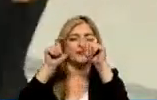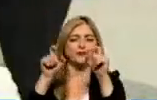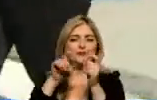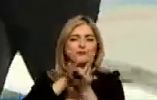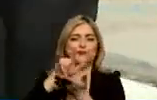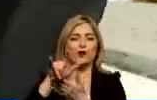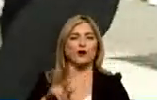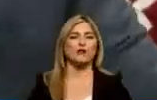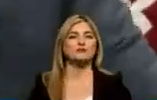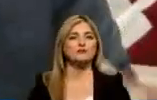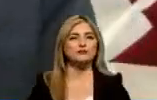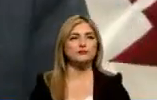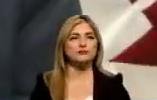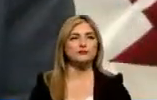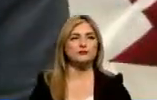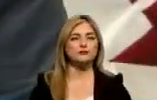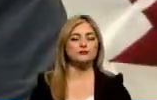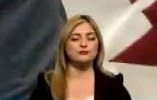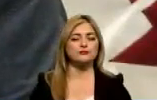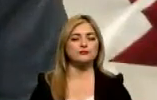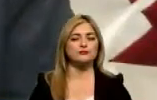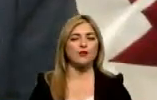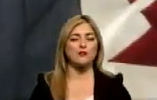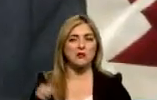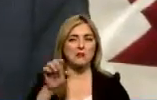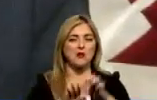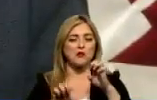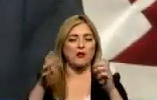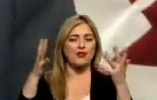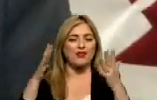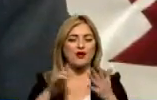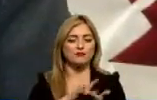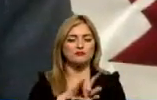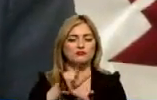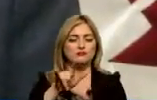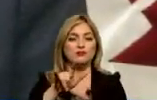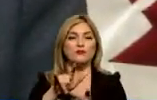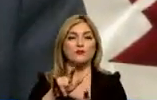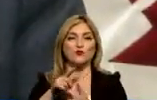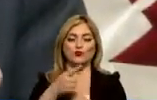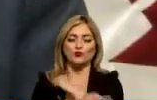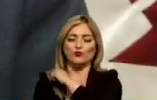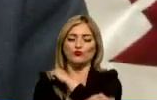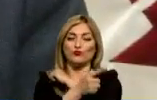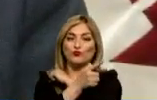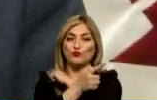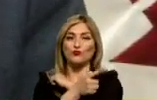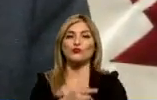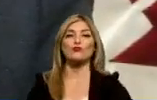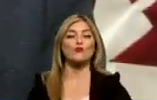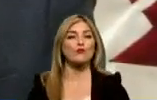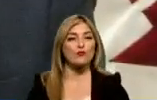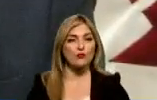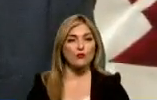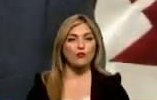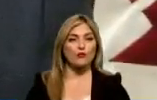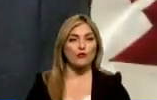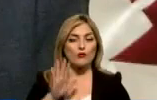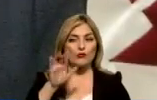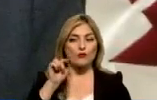en las aerolíneas. Si es que esto no ocurre, las líneas aéreas están sujetas a sanciones pecuniarias que van de